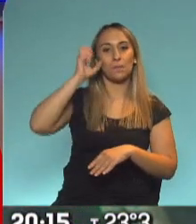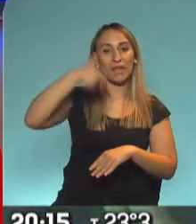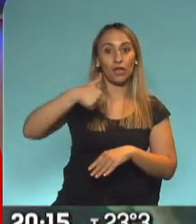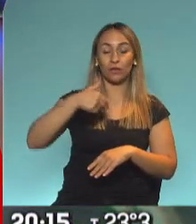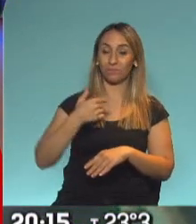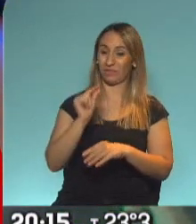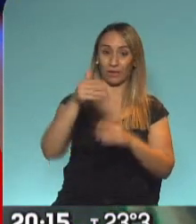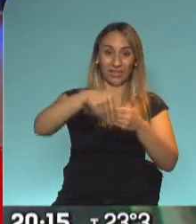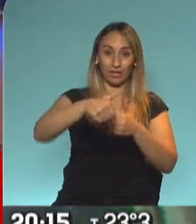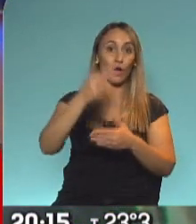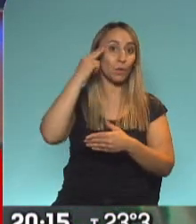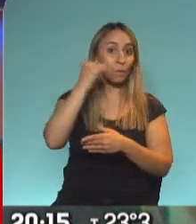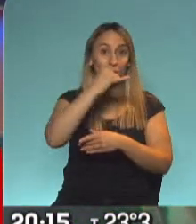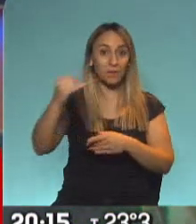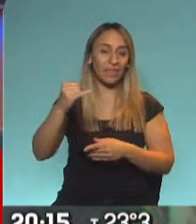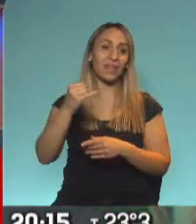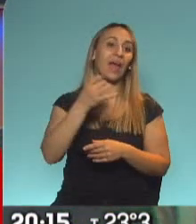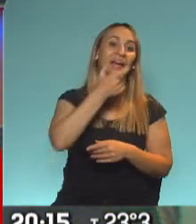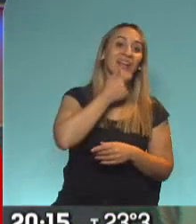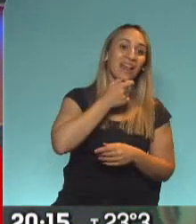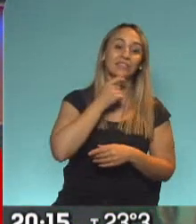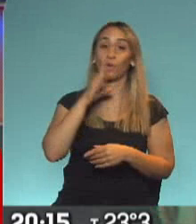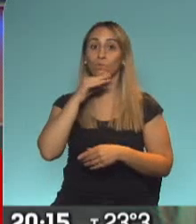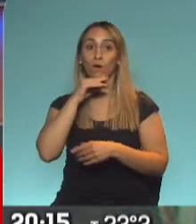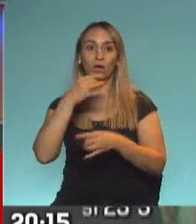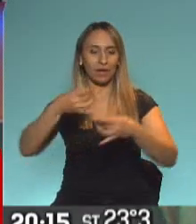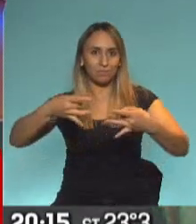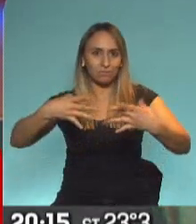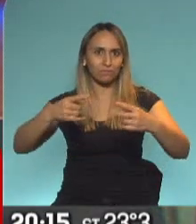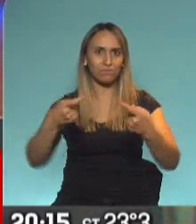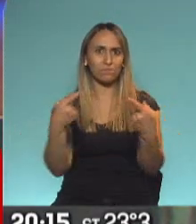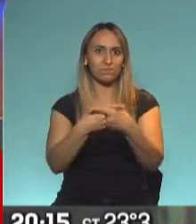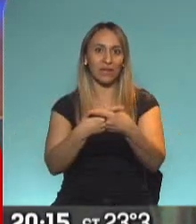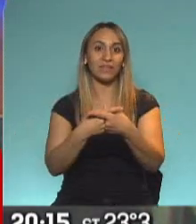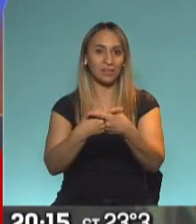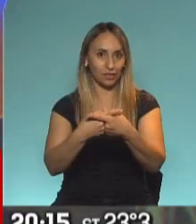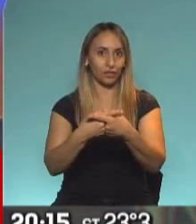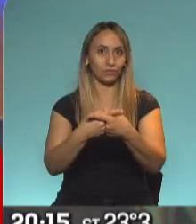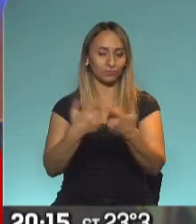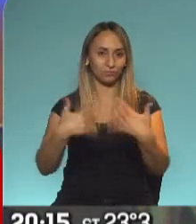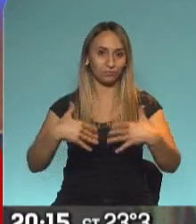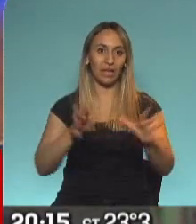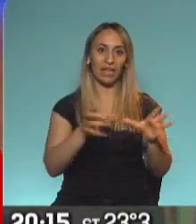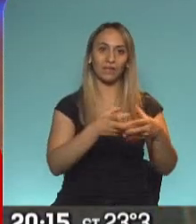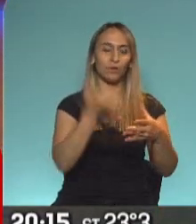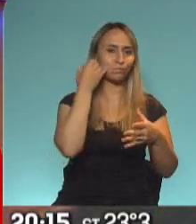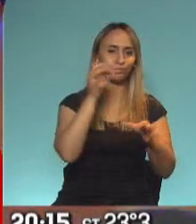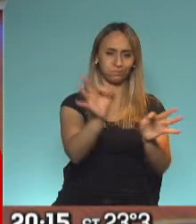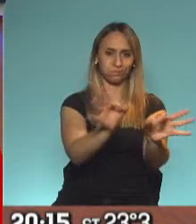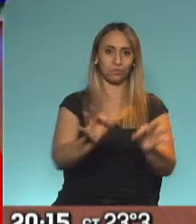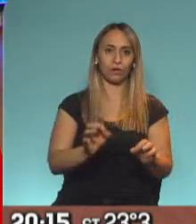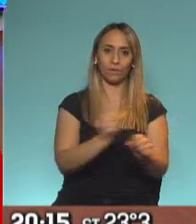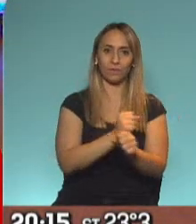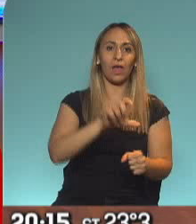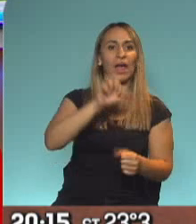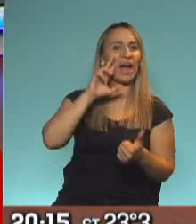21:30, Racing Boca, la convocatoria de un partido que ya tiene justamente equipos confirmados. Lo vemos a Racing con